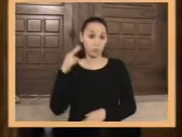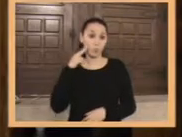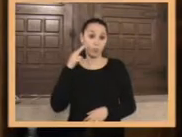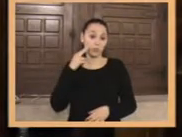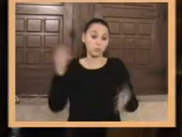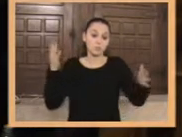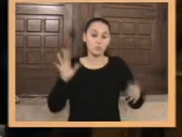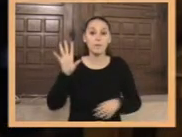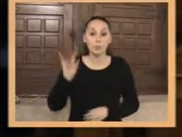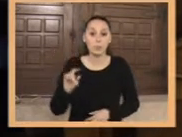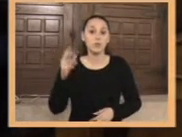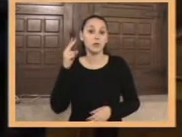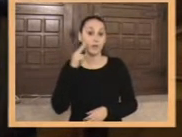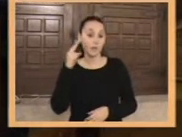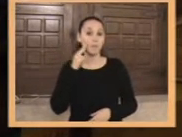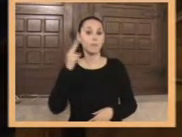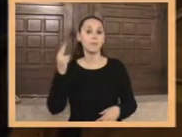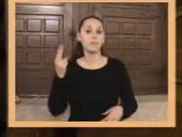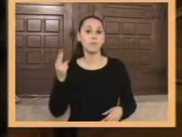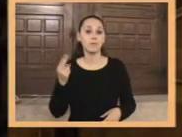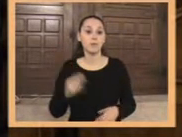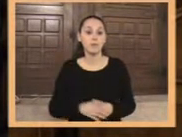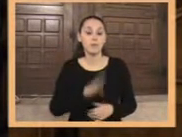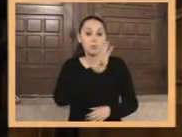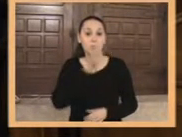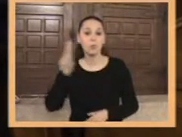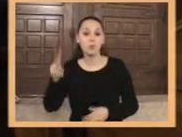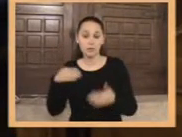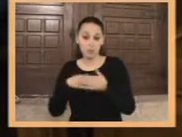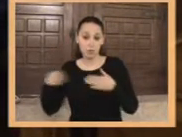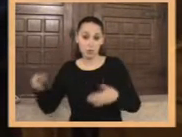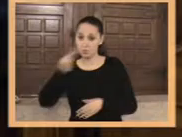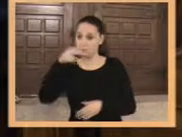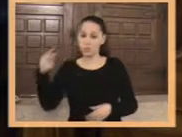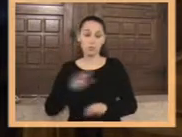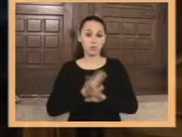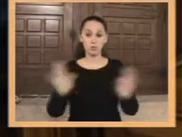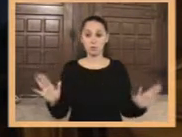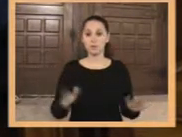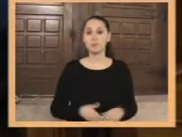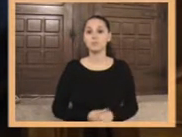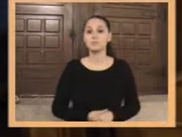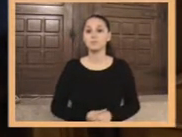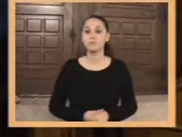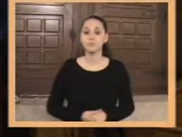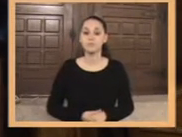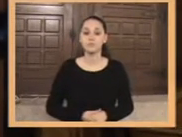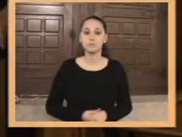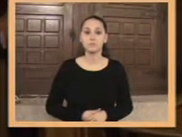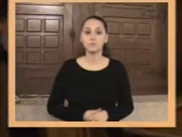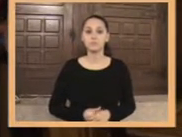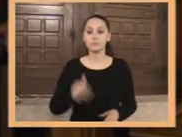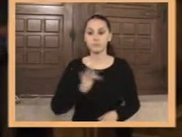sí, tenemos miedo a esos 42 millones de euros. Nada más. Gracias, señor Núñez.